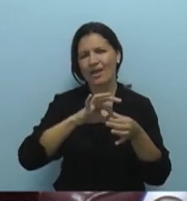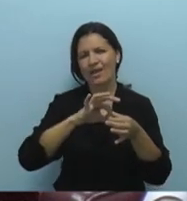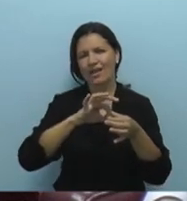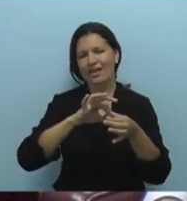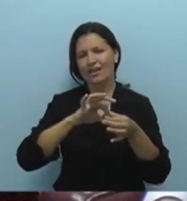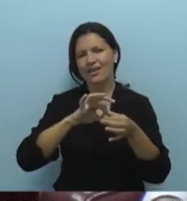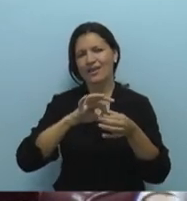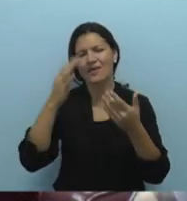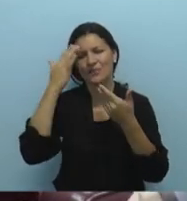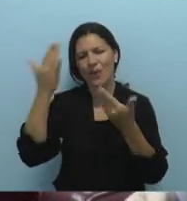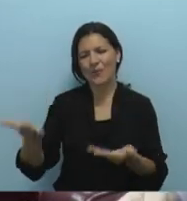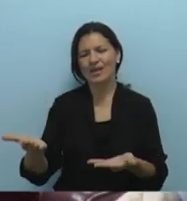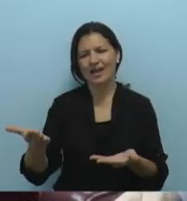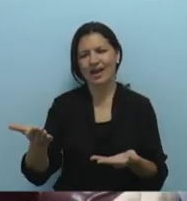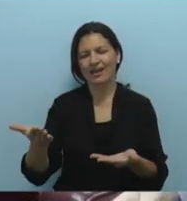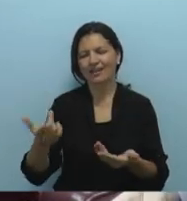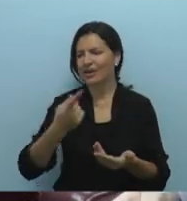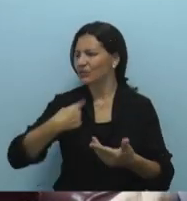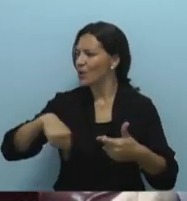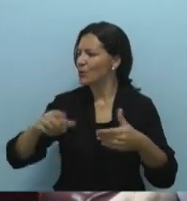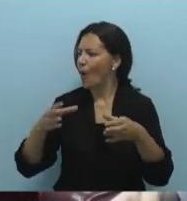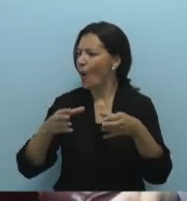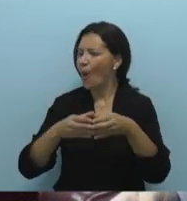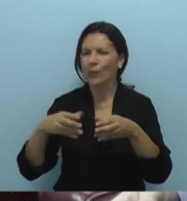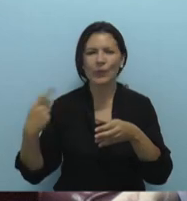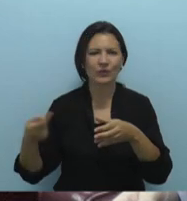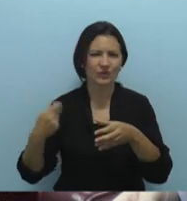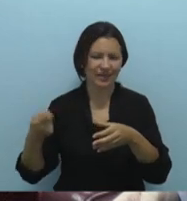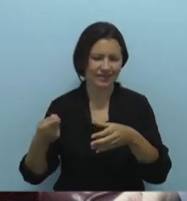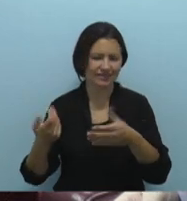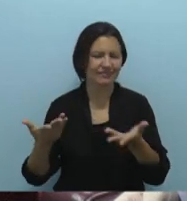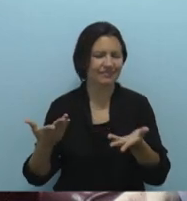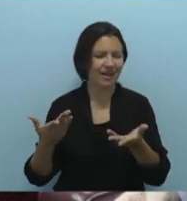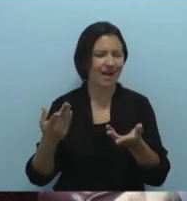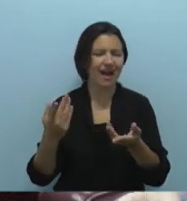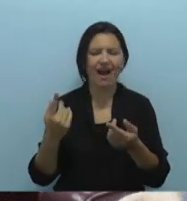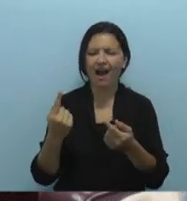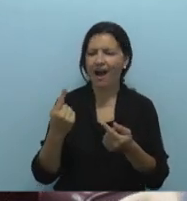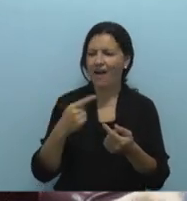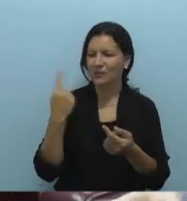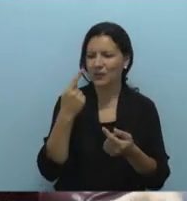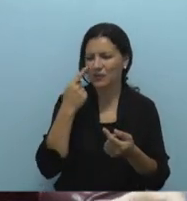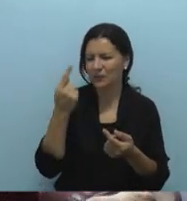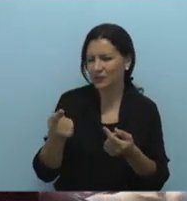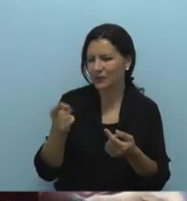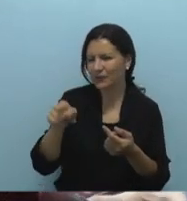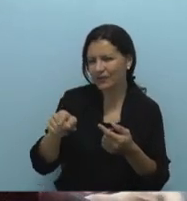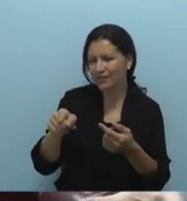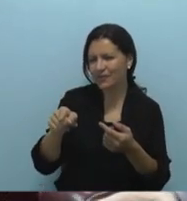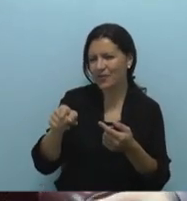y particularmente en lo personal, por quienes la conocimos a Otilia y reconocemos en ella un verdadero